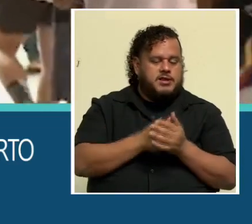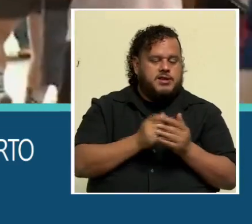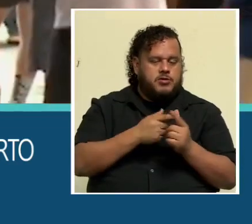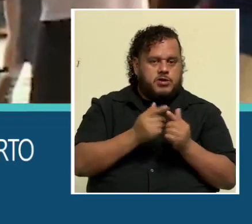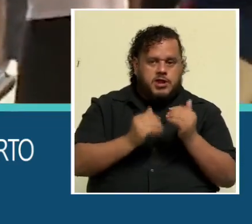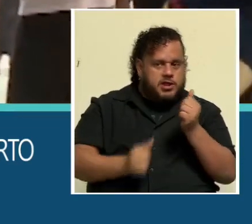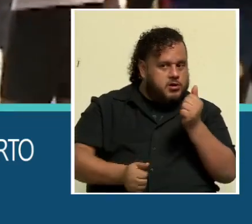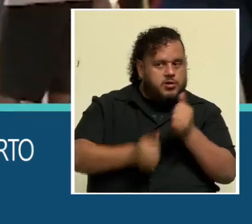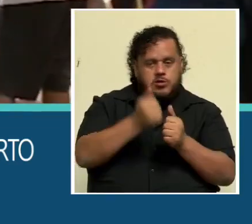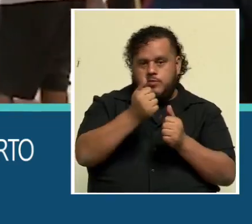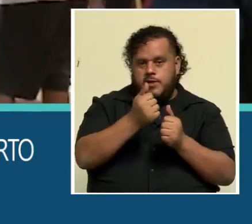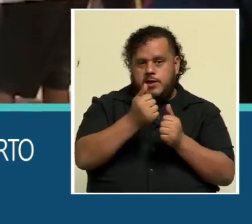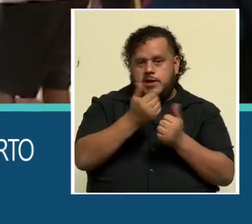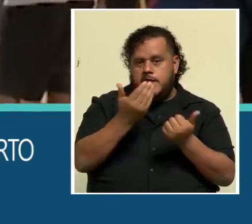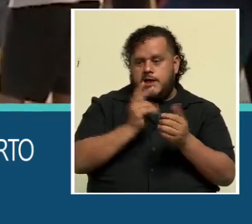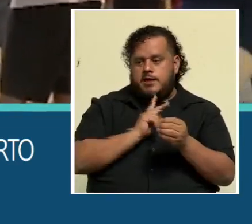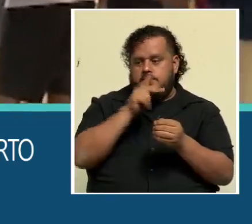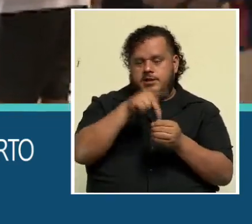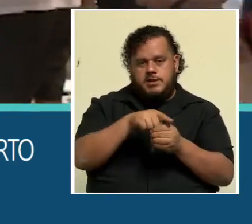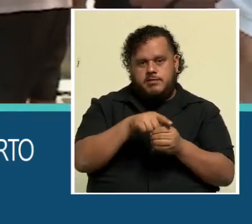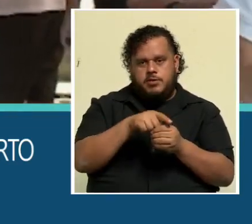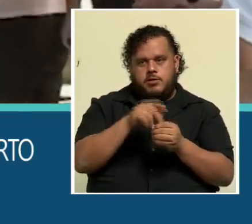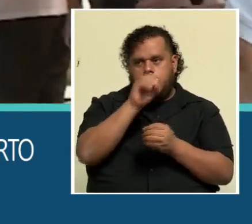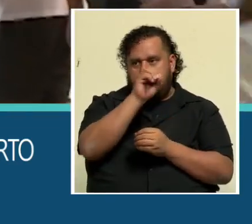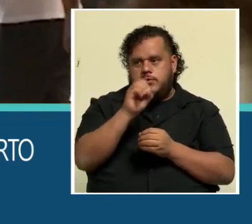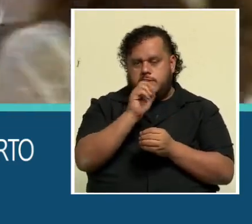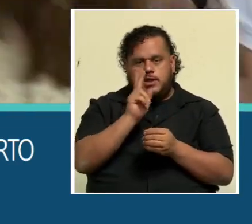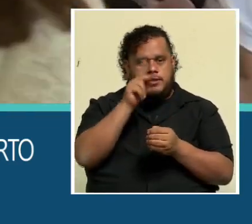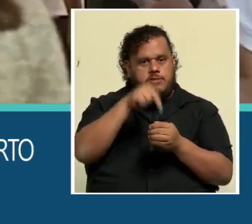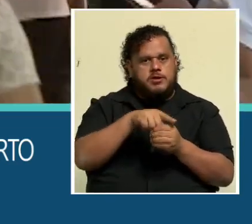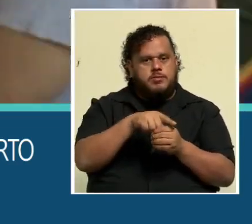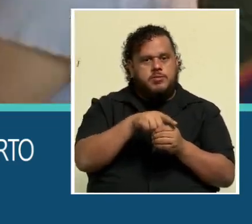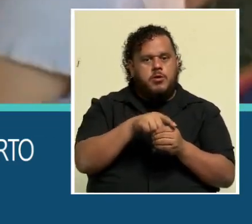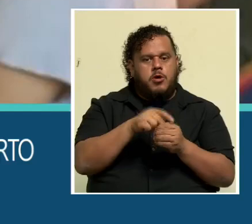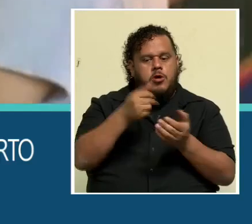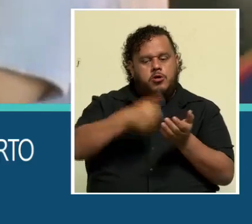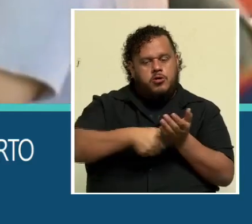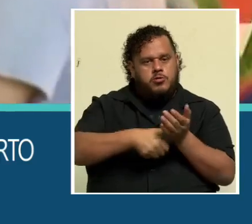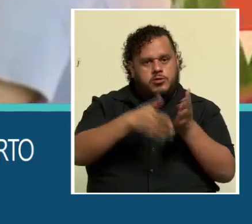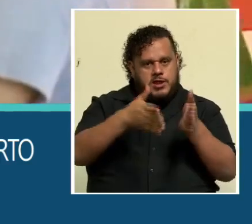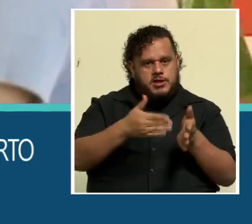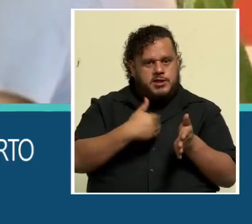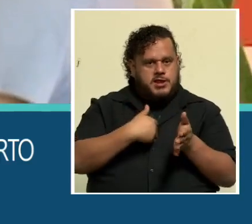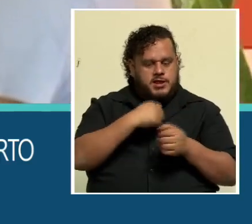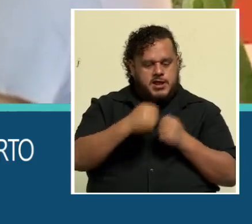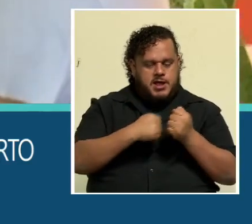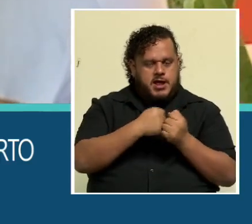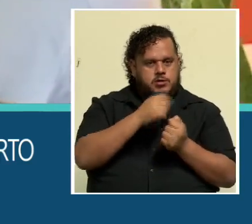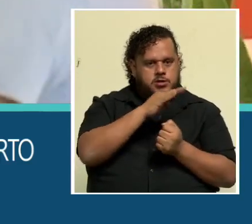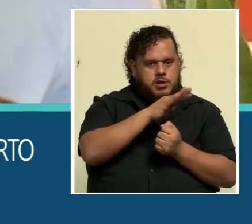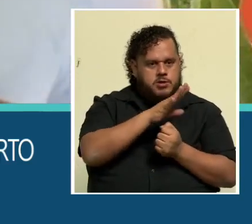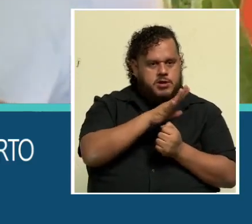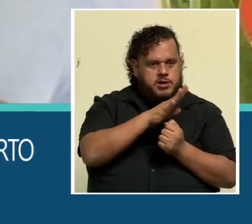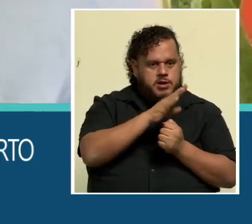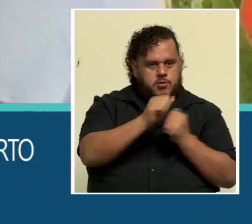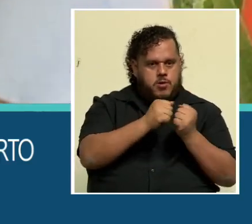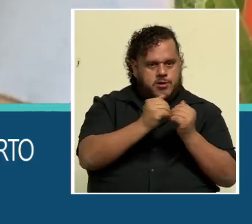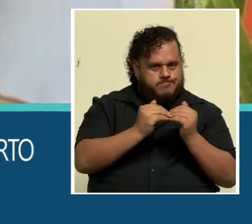supera en participación, digamos en porcentajes de participación, los votantes que tienen, por ejemplo, más de 45